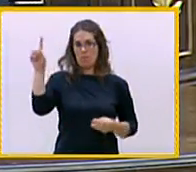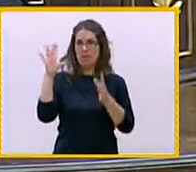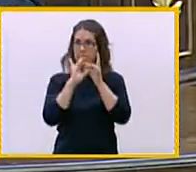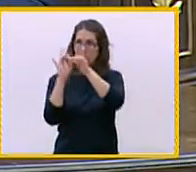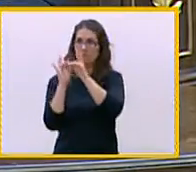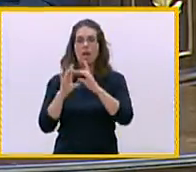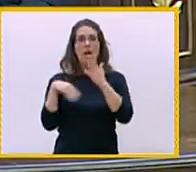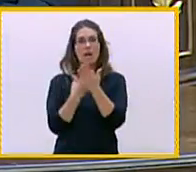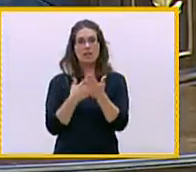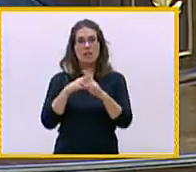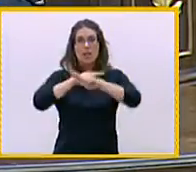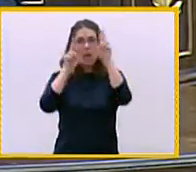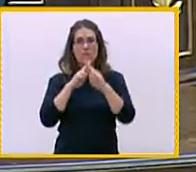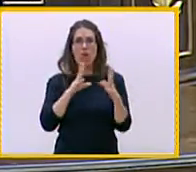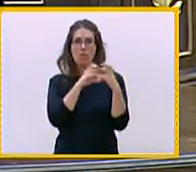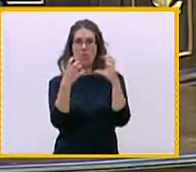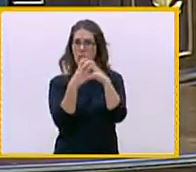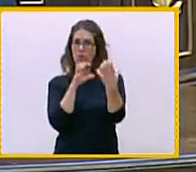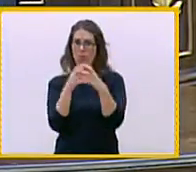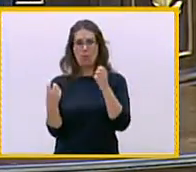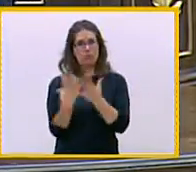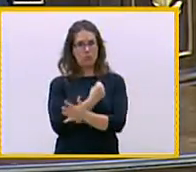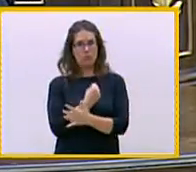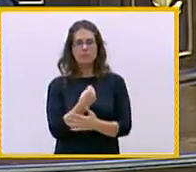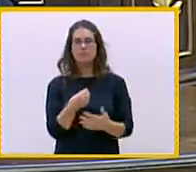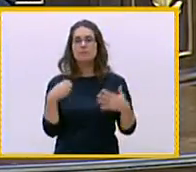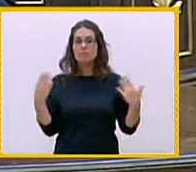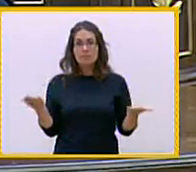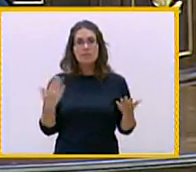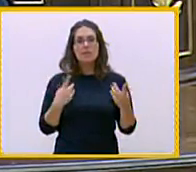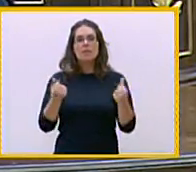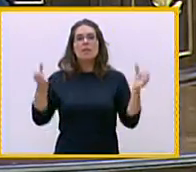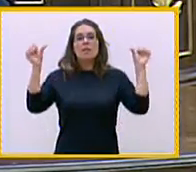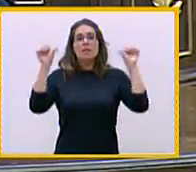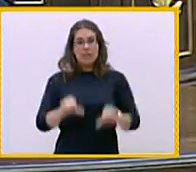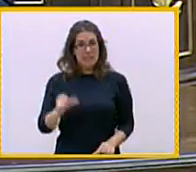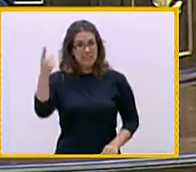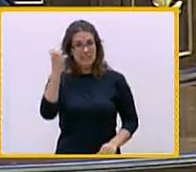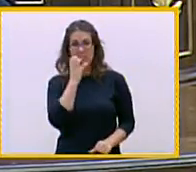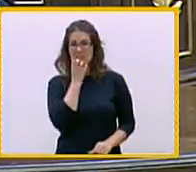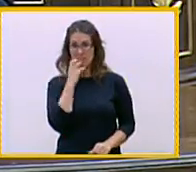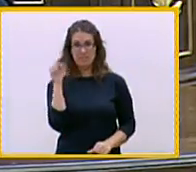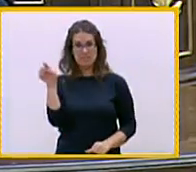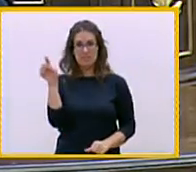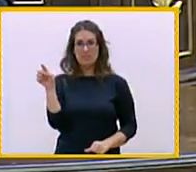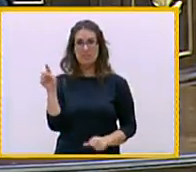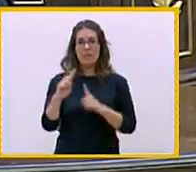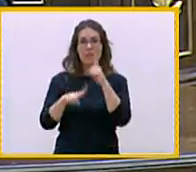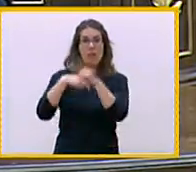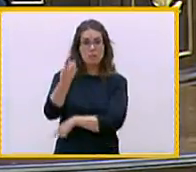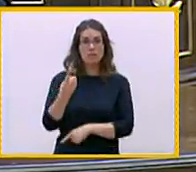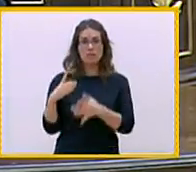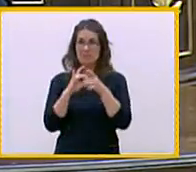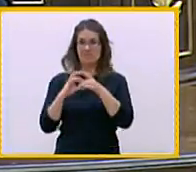organismos internacionales. Tras la crisis de la deuda soberana griega, los miembros de la Unión acordamos cambiar el rumbo